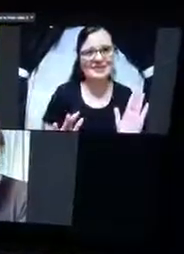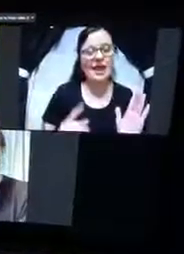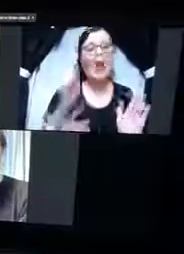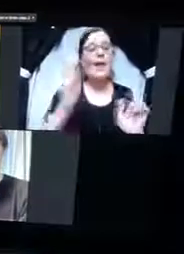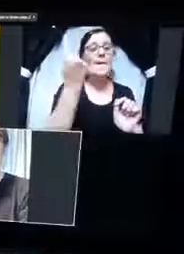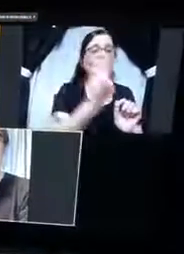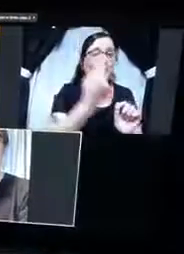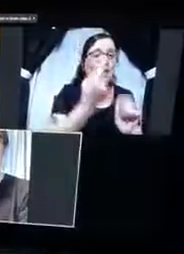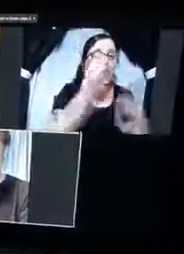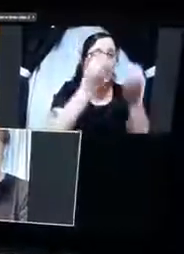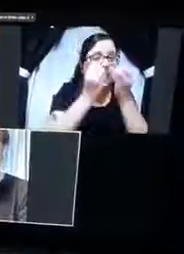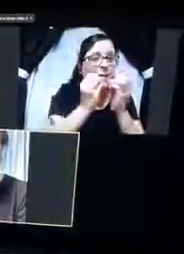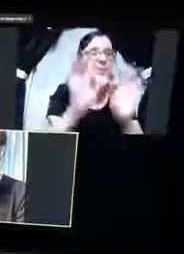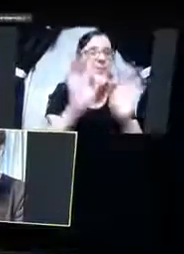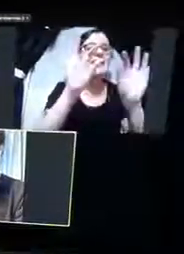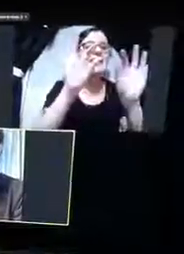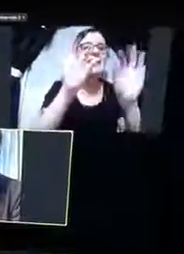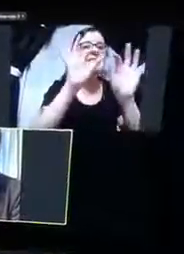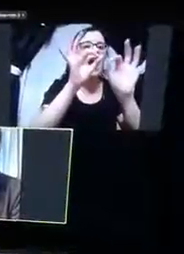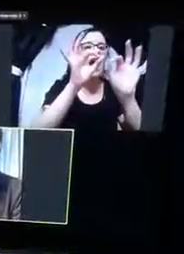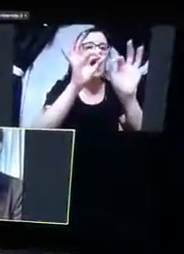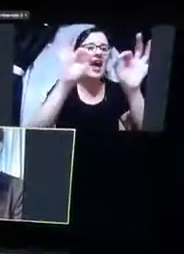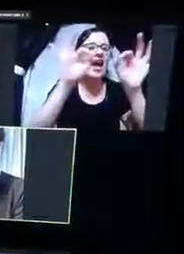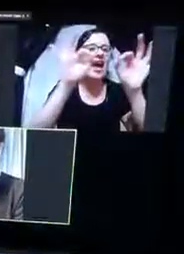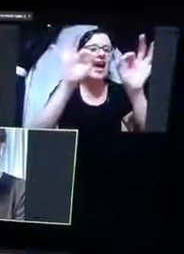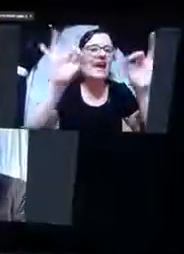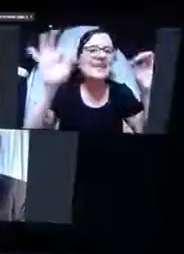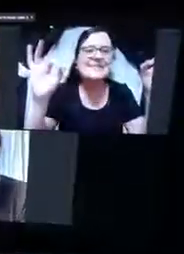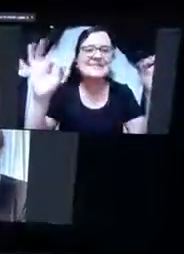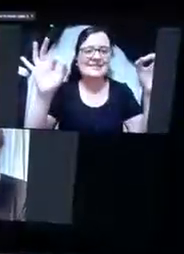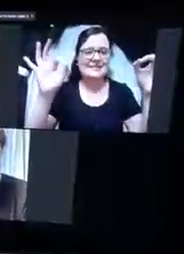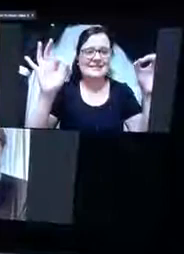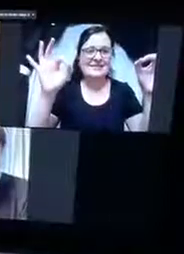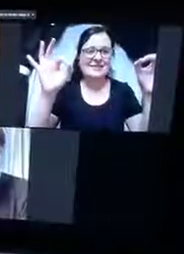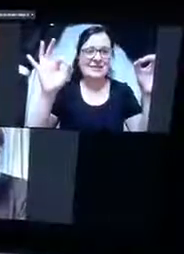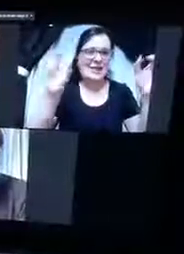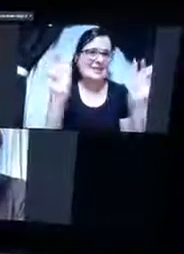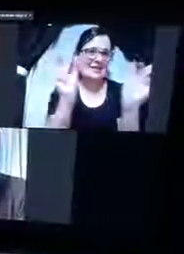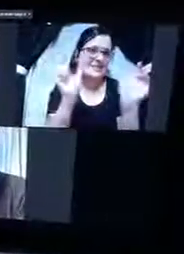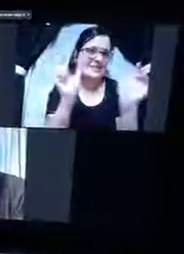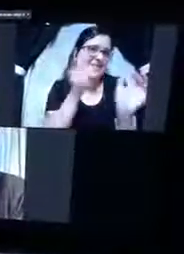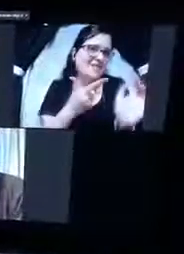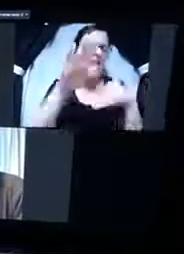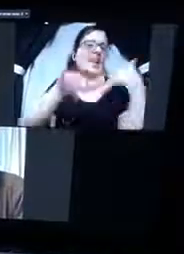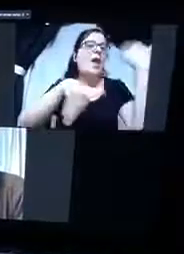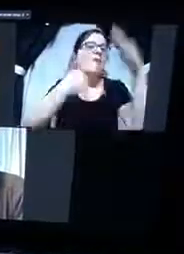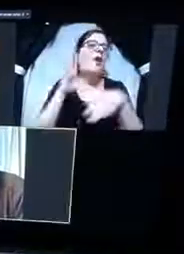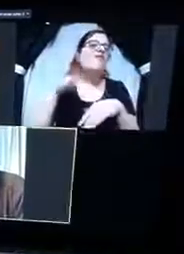las Vamos. poesías, chicos sordos. Espero haber contestado.